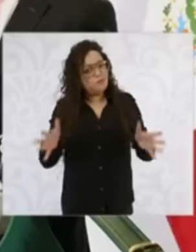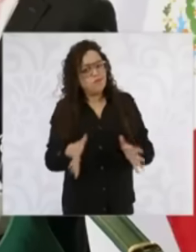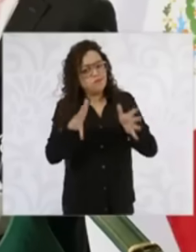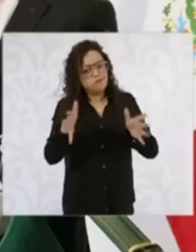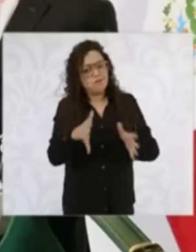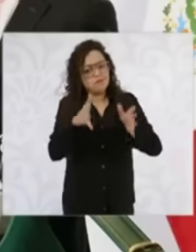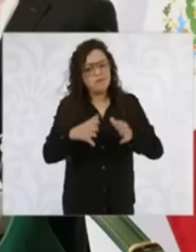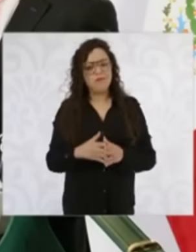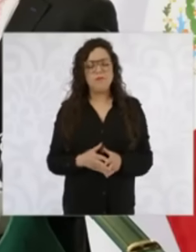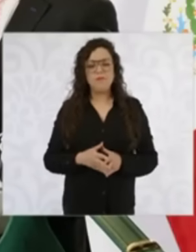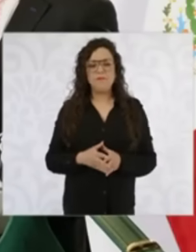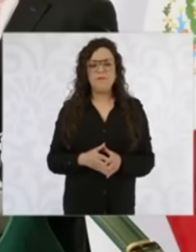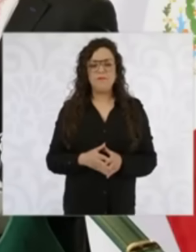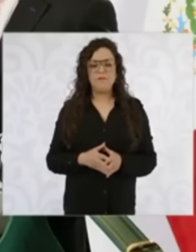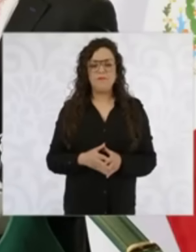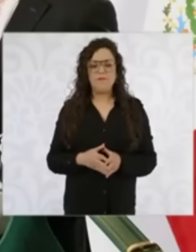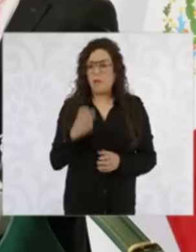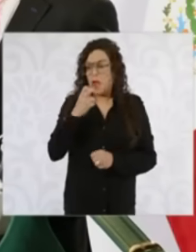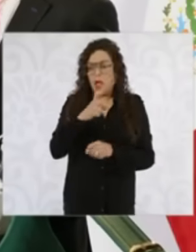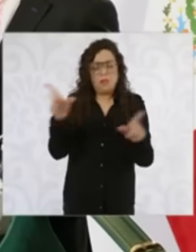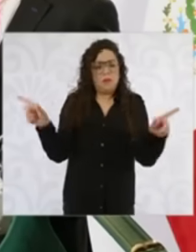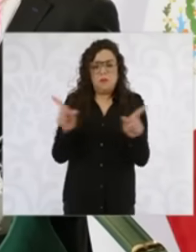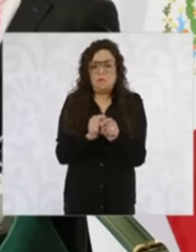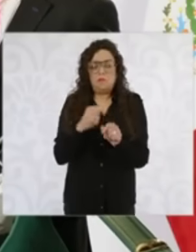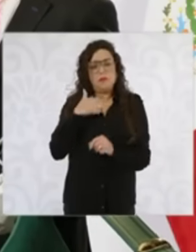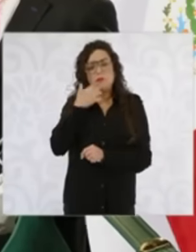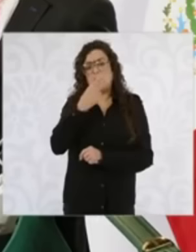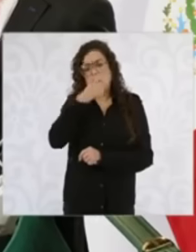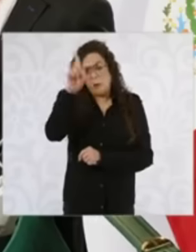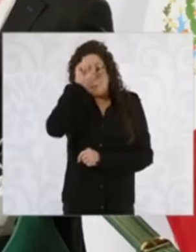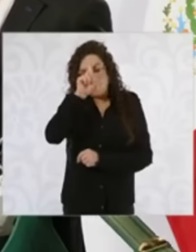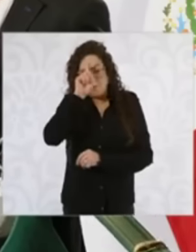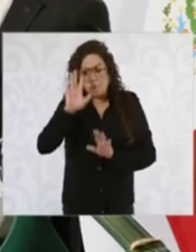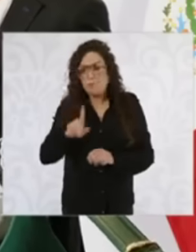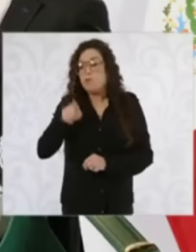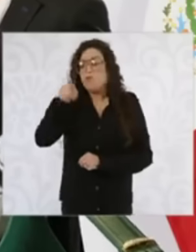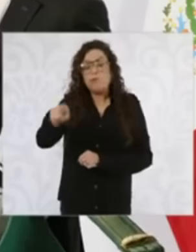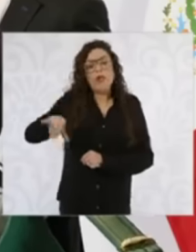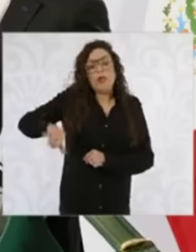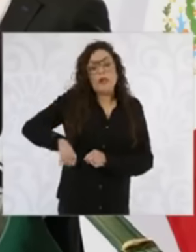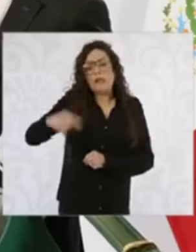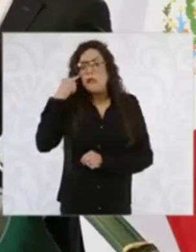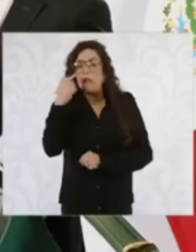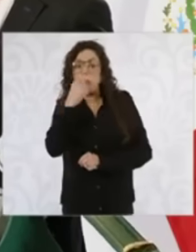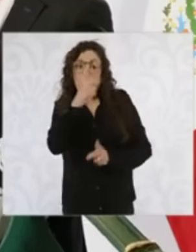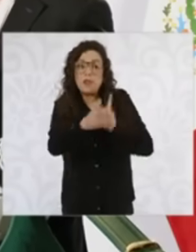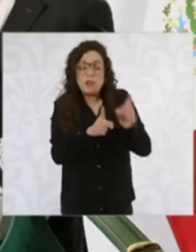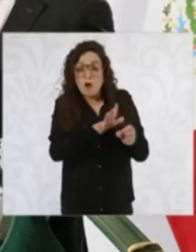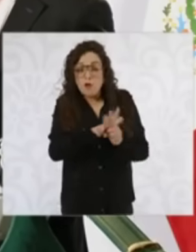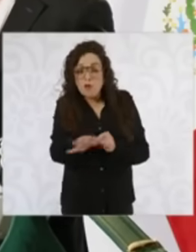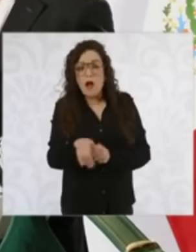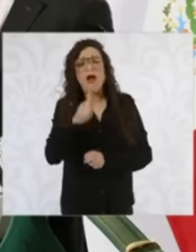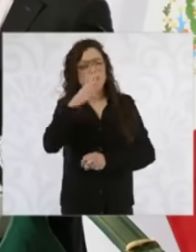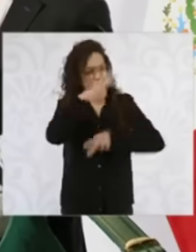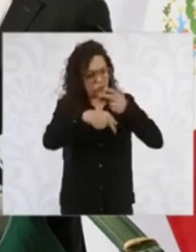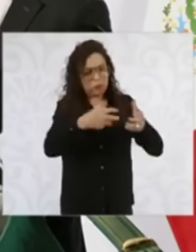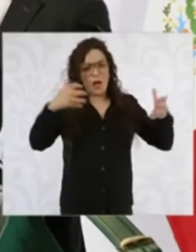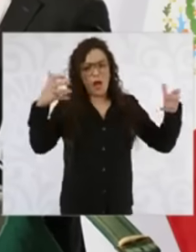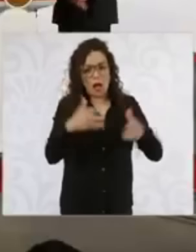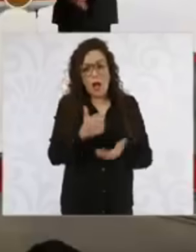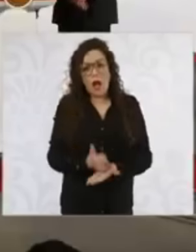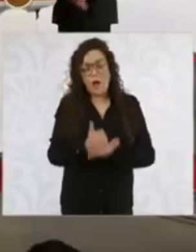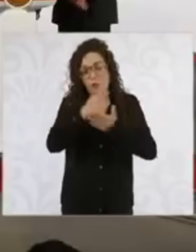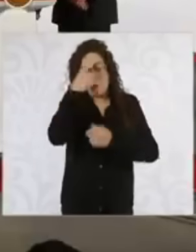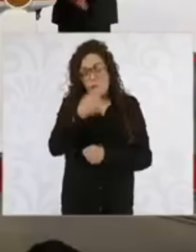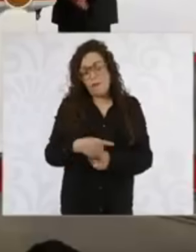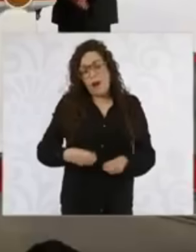que produce y está en la parte de la formación automotriz también. Ahí tenemos un primer